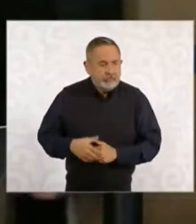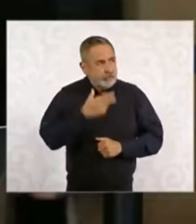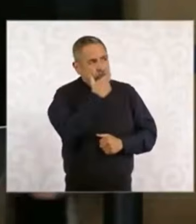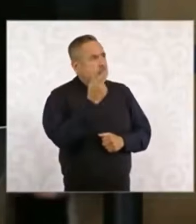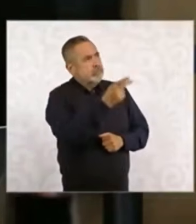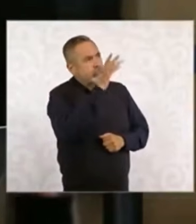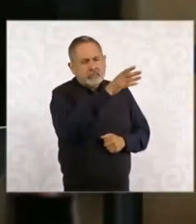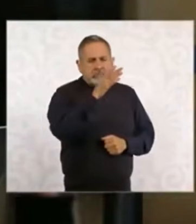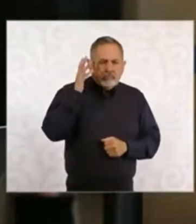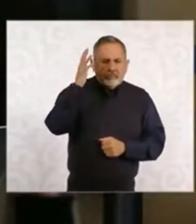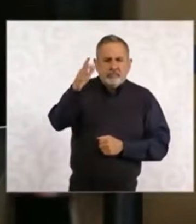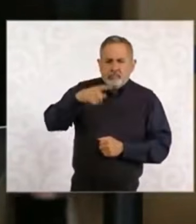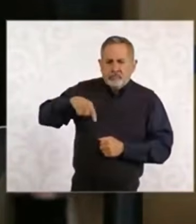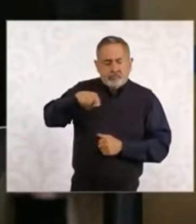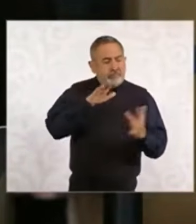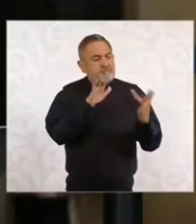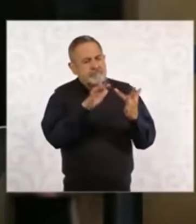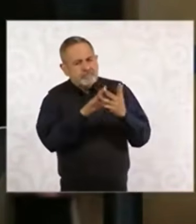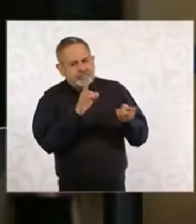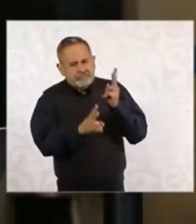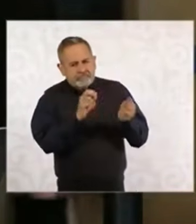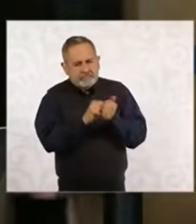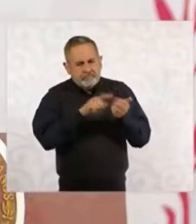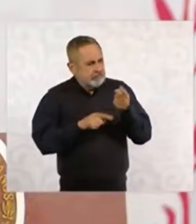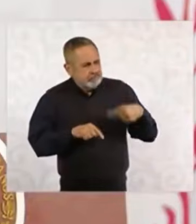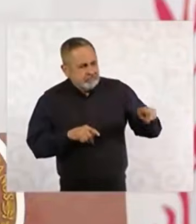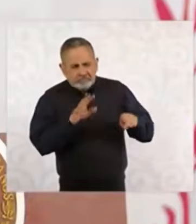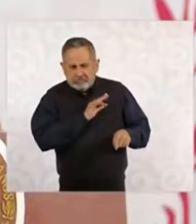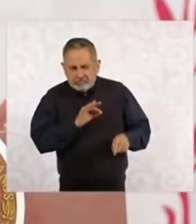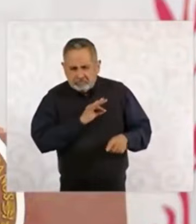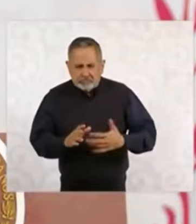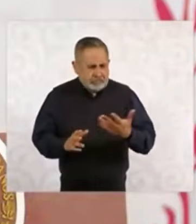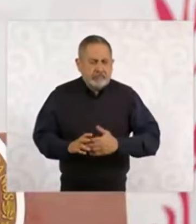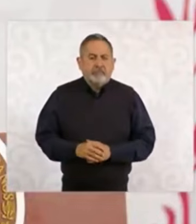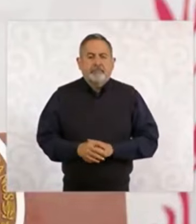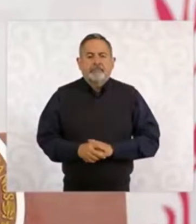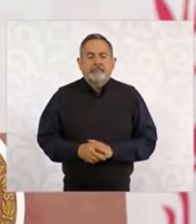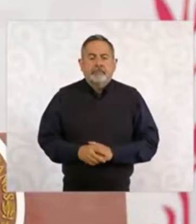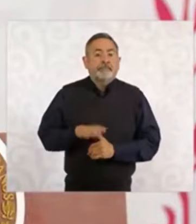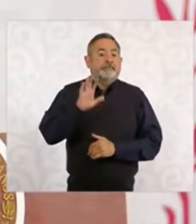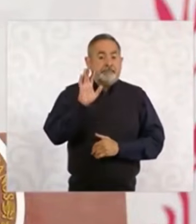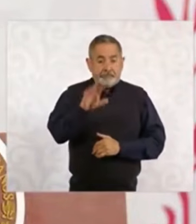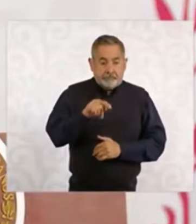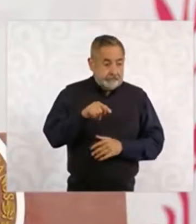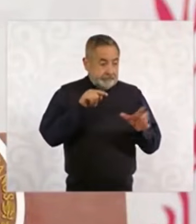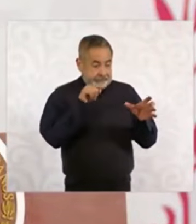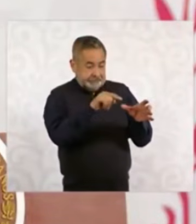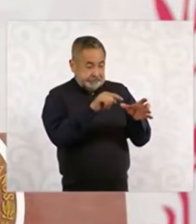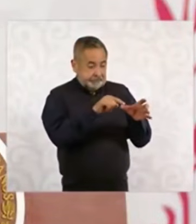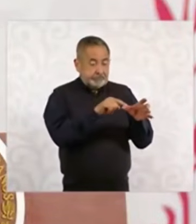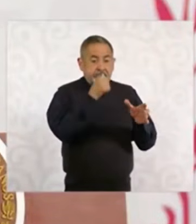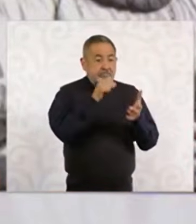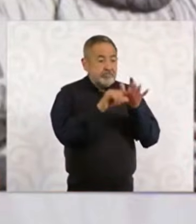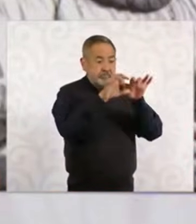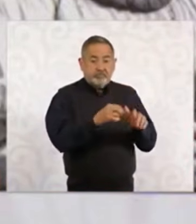trabajar en un futuro con este comité que dice que es independiente de Naciones Unidas? Este comité va a enviar al Alto Comisionado de Naciones Unidas